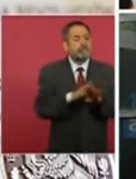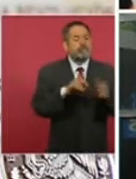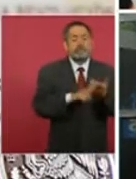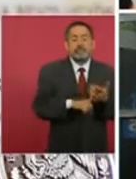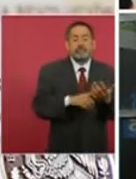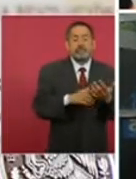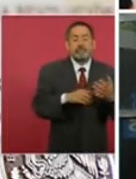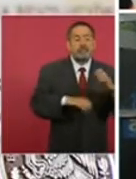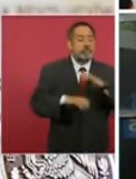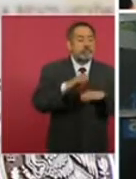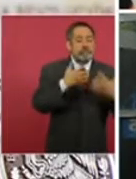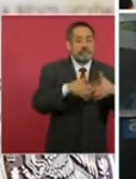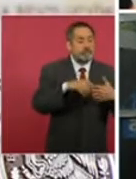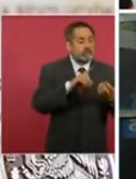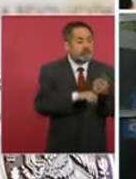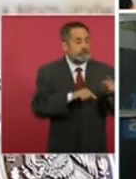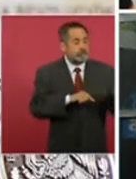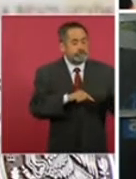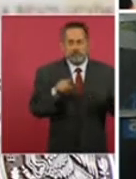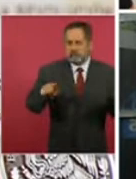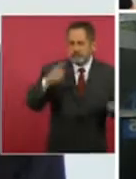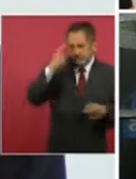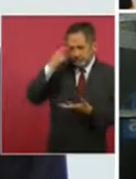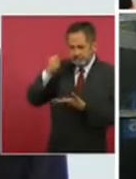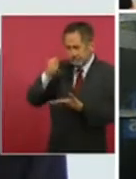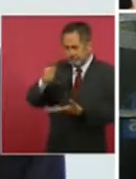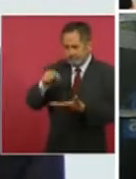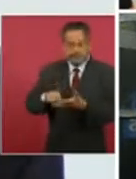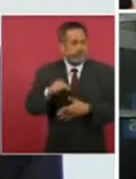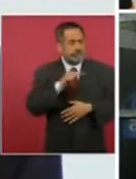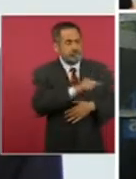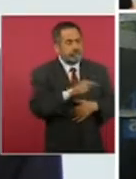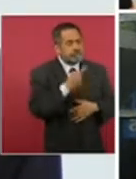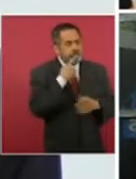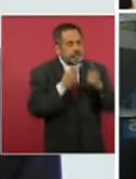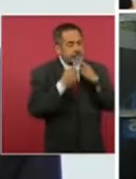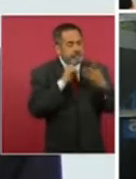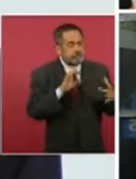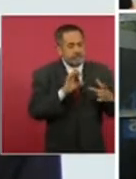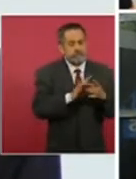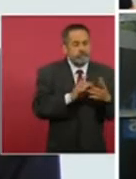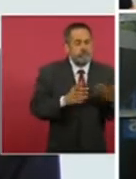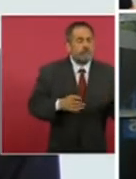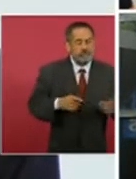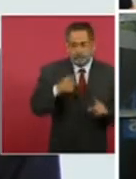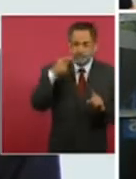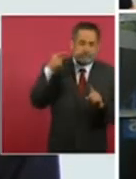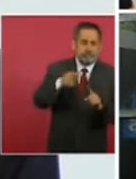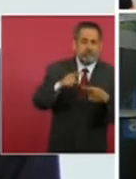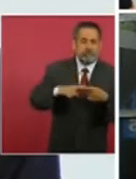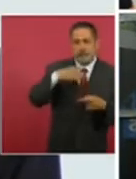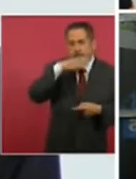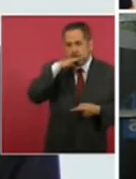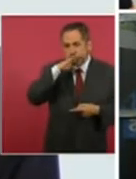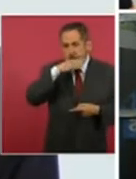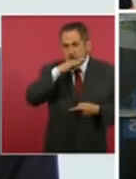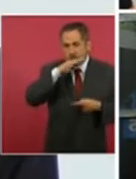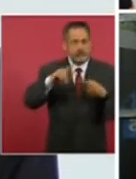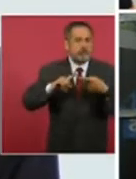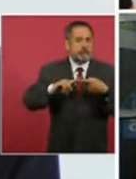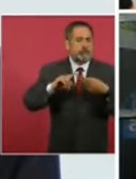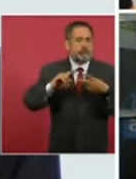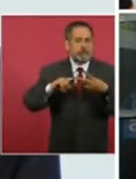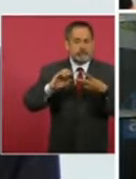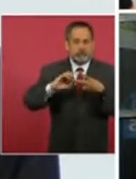promedio. Y dentro de ellos los alimentos, bebidas y tabaco, que es obviamente lo más recurrente, donde le impactan, por ejemplo, tipo de cambio y, por supuesto, otros